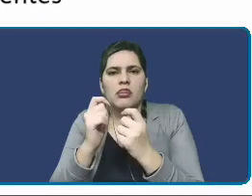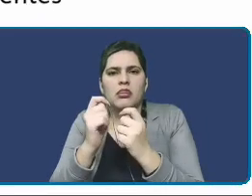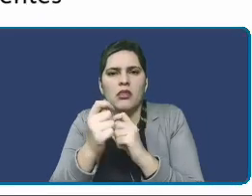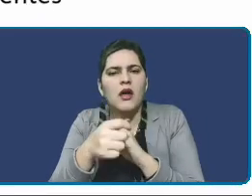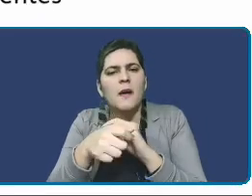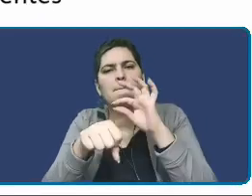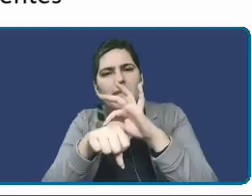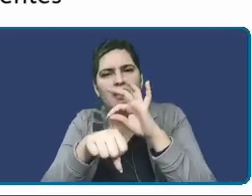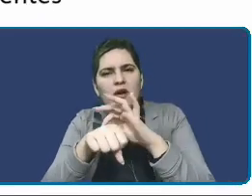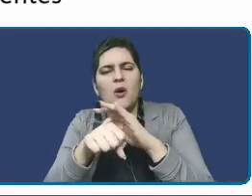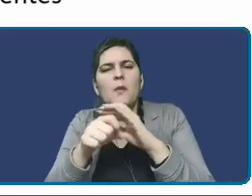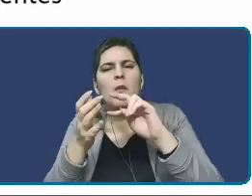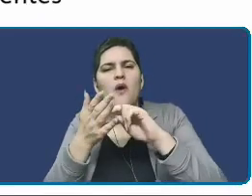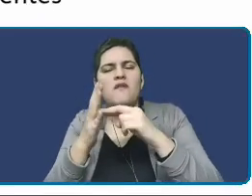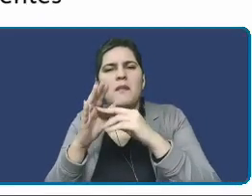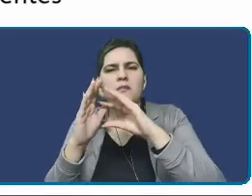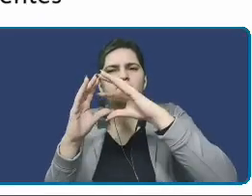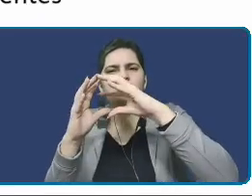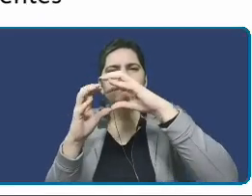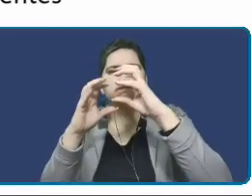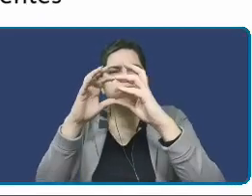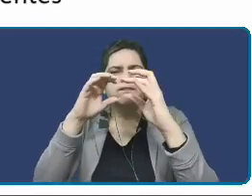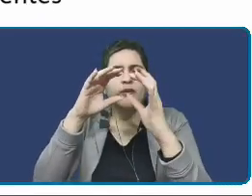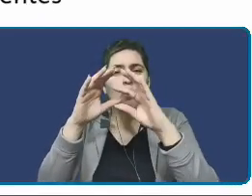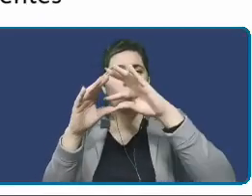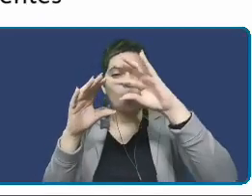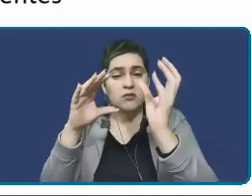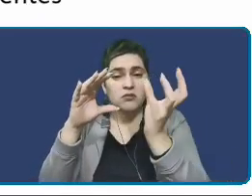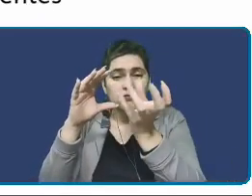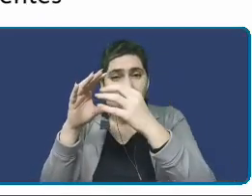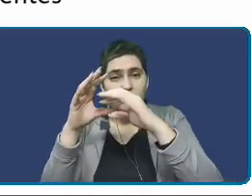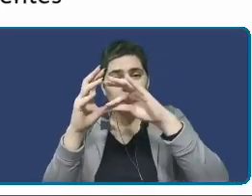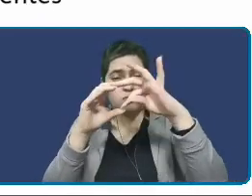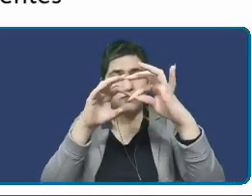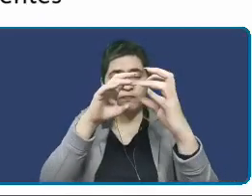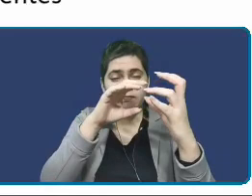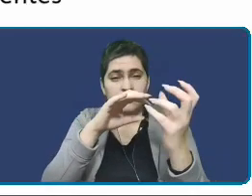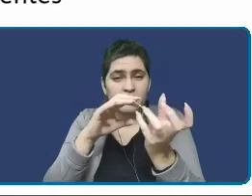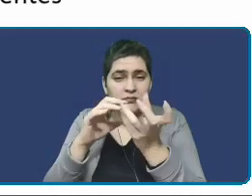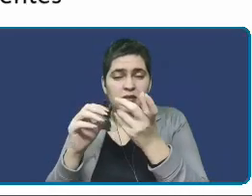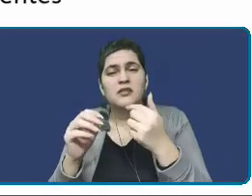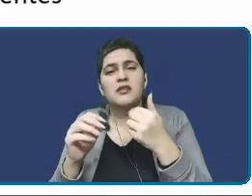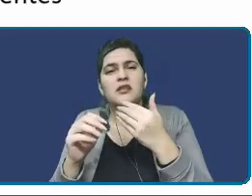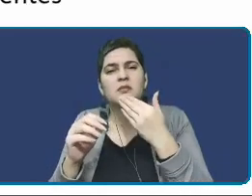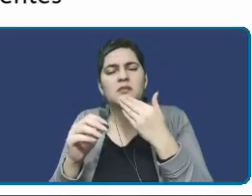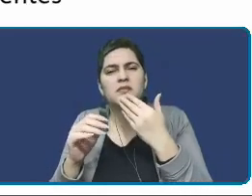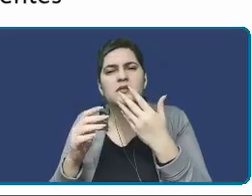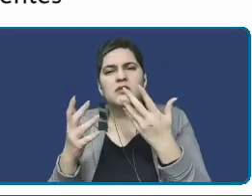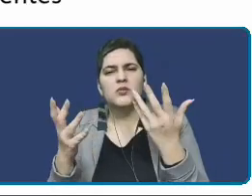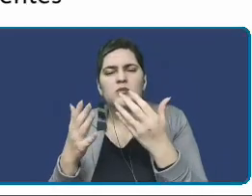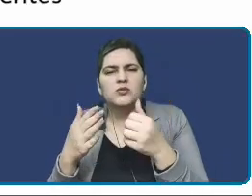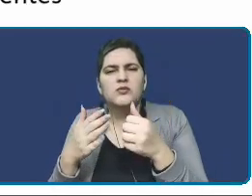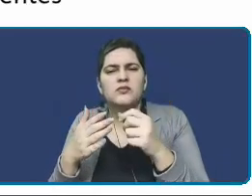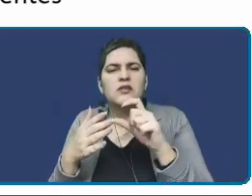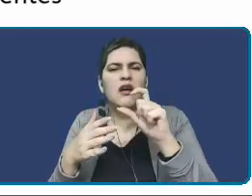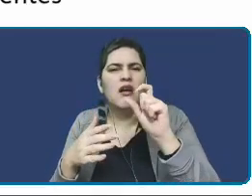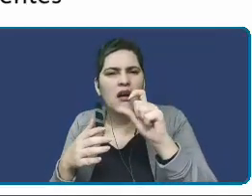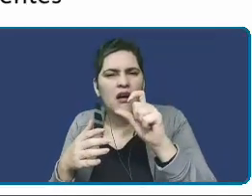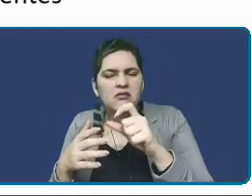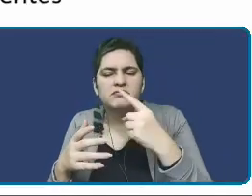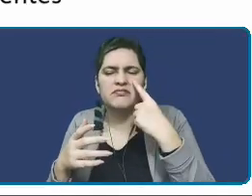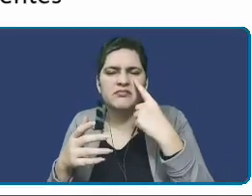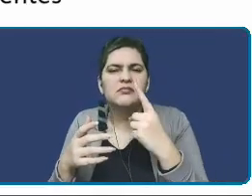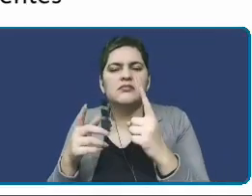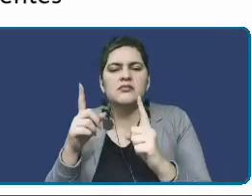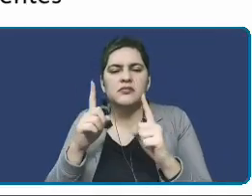la fisiología de la defecación, ¿ya? Entonces hay una asociación importante entre constipación y selectividad. Los niños